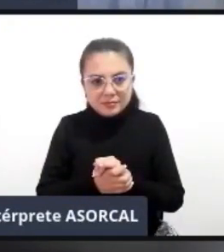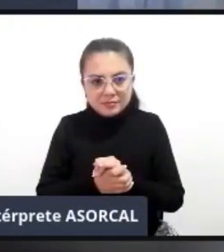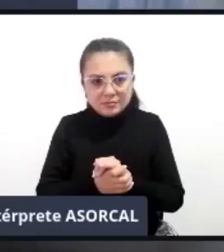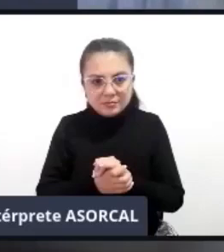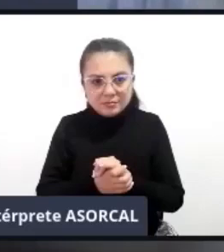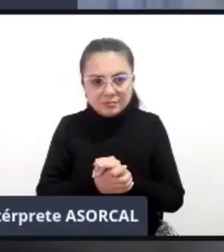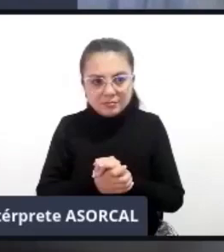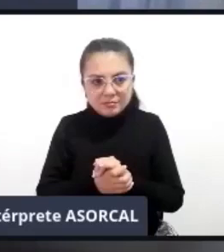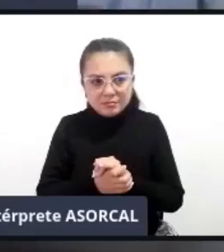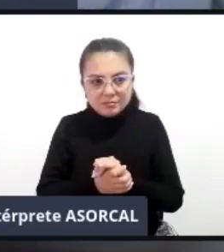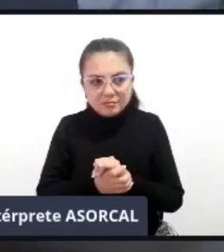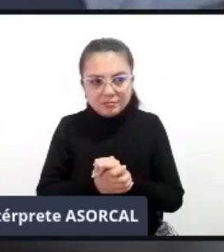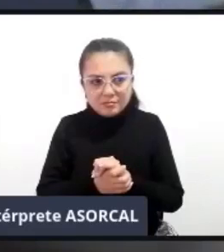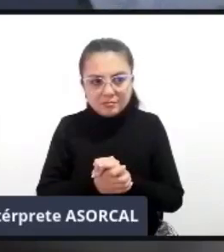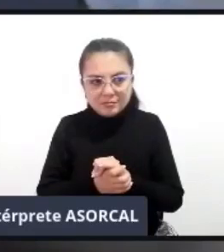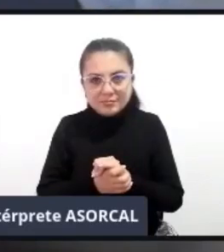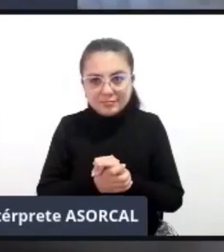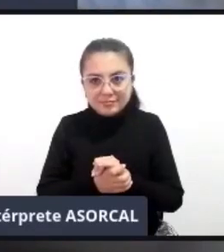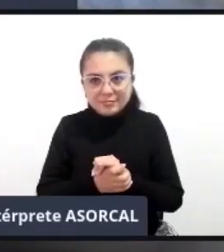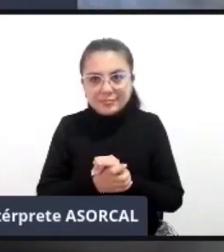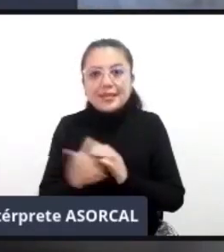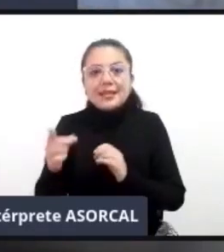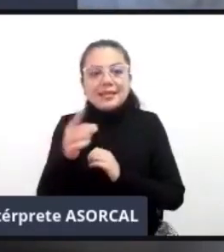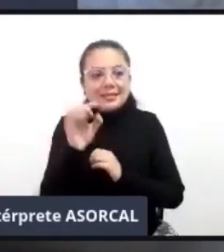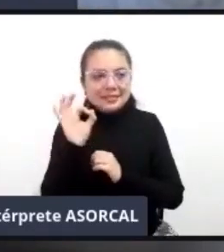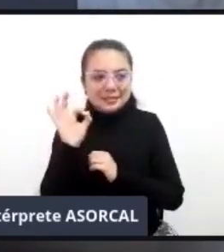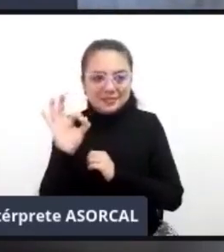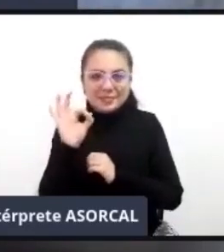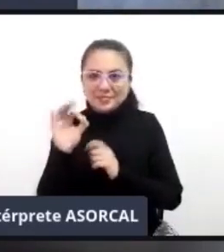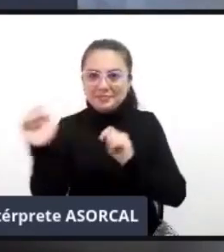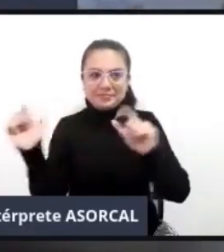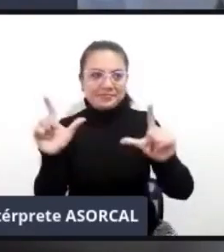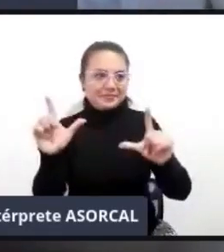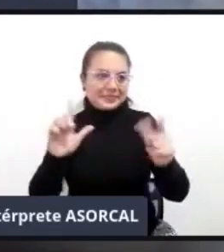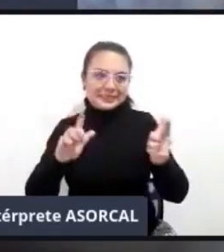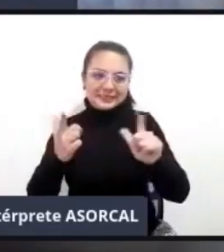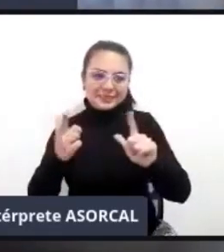Ahí ya estamos viendo. Excelente. Solo ponerla en grande y ya está.